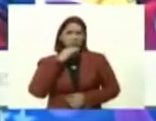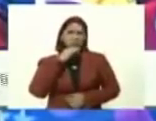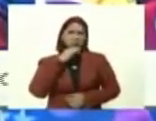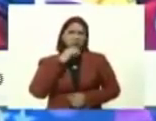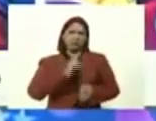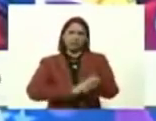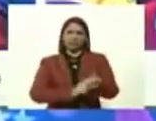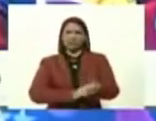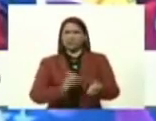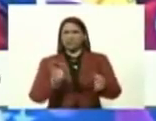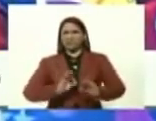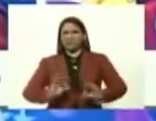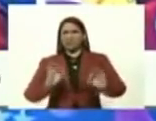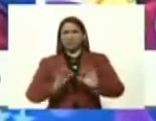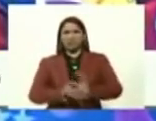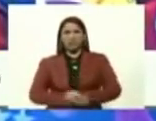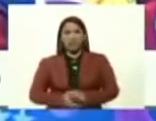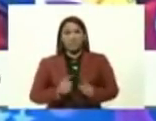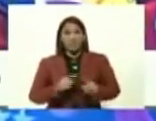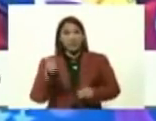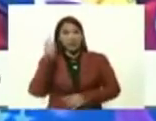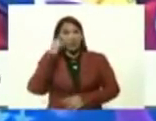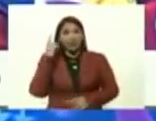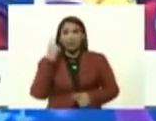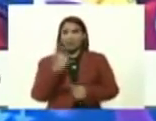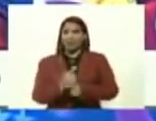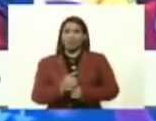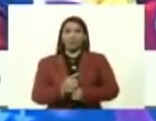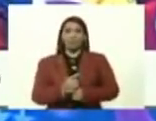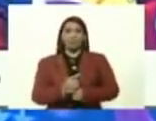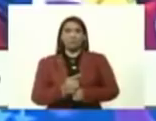sin ánimo, pero ese día te tienes que poner